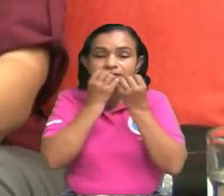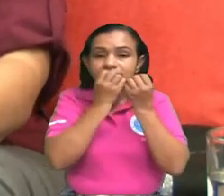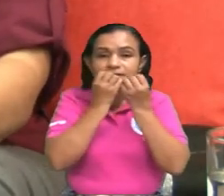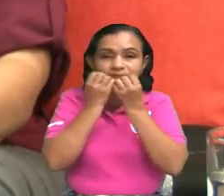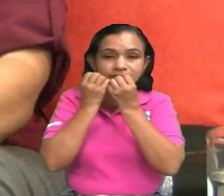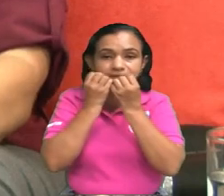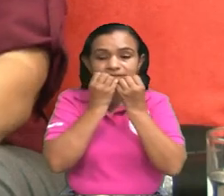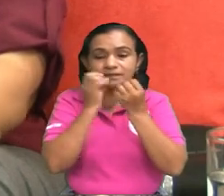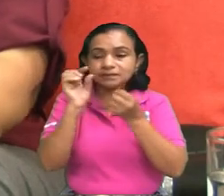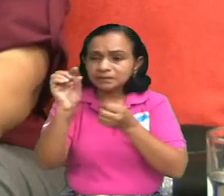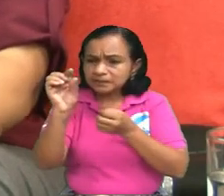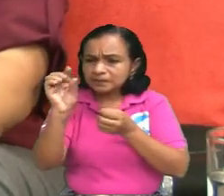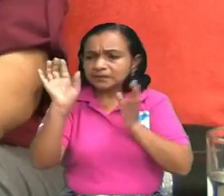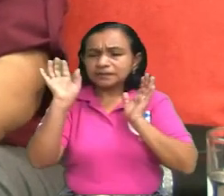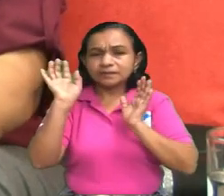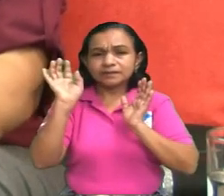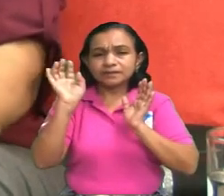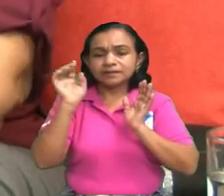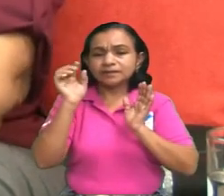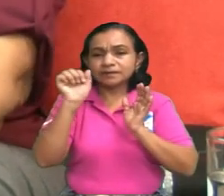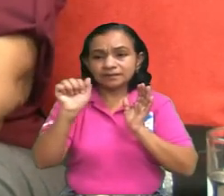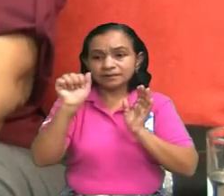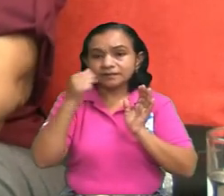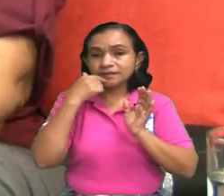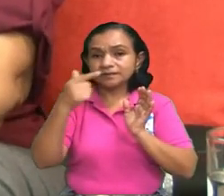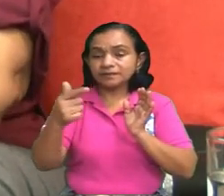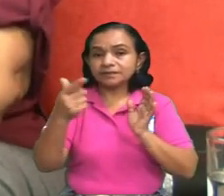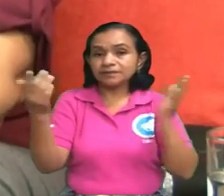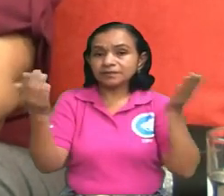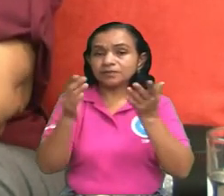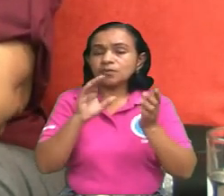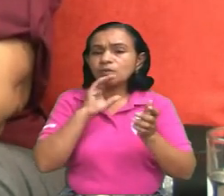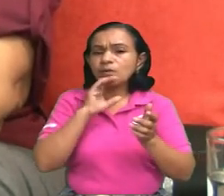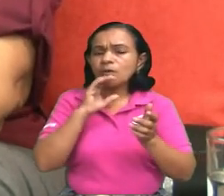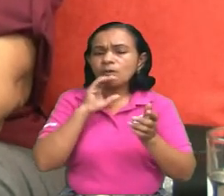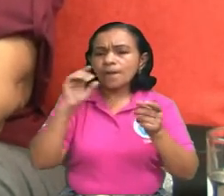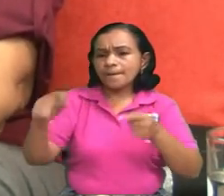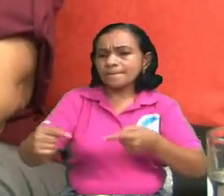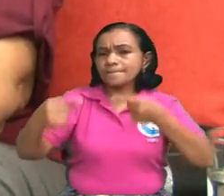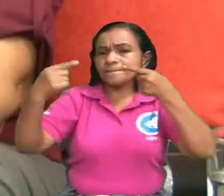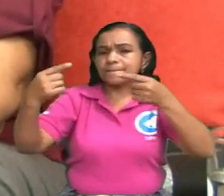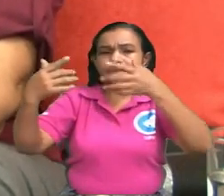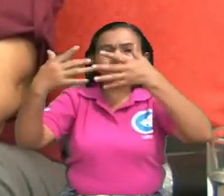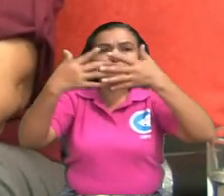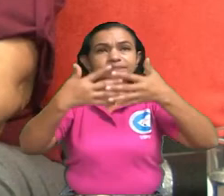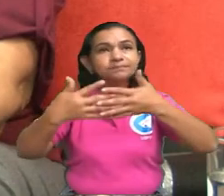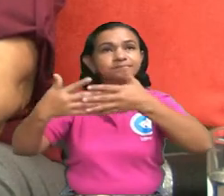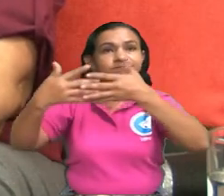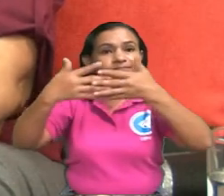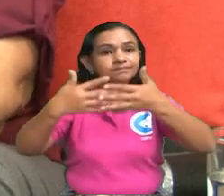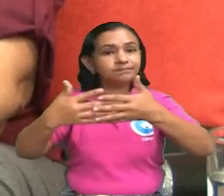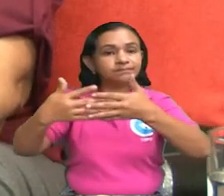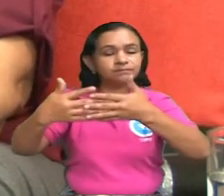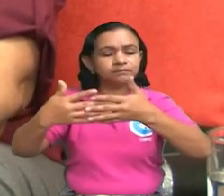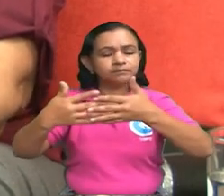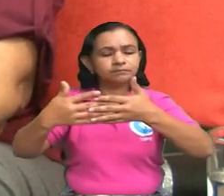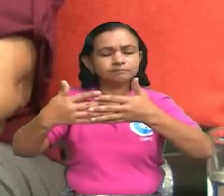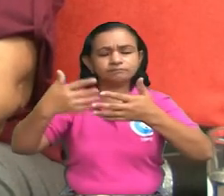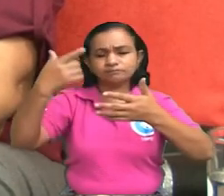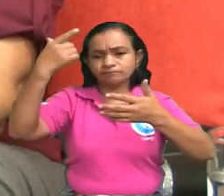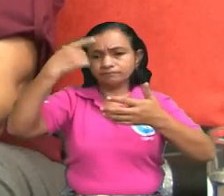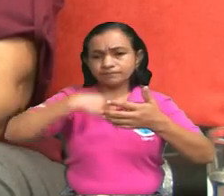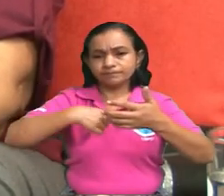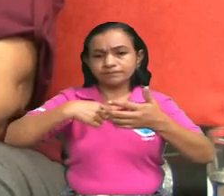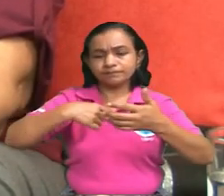comandante Fidel Castro, donde destaca cómo Cuba ha enfrentado la injerencia de Estados Unidos y la firme voluntad